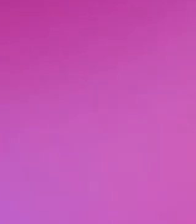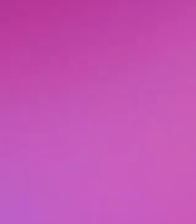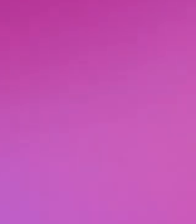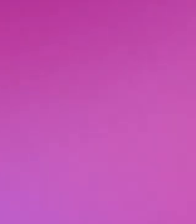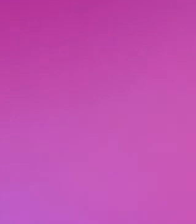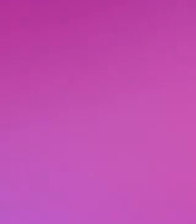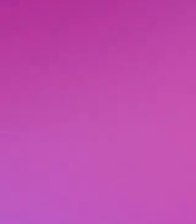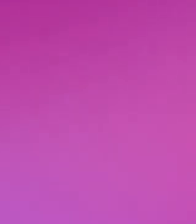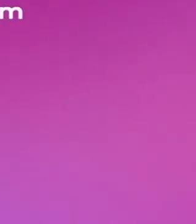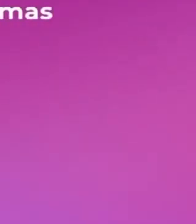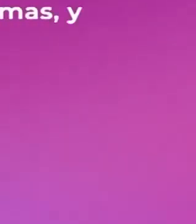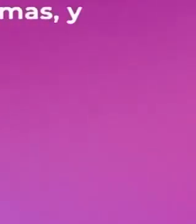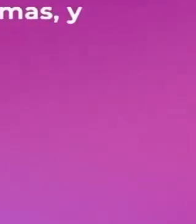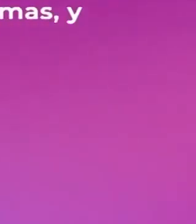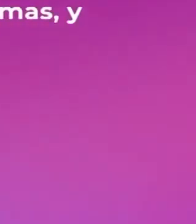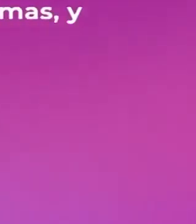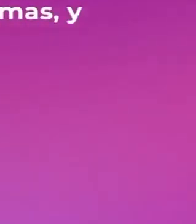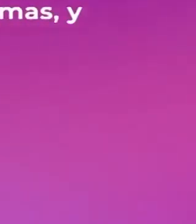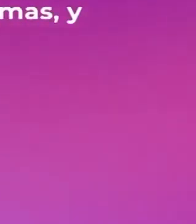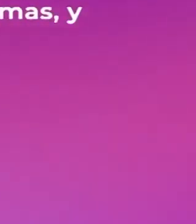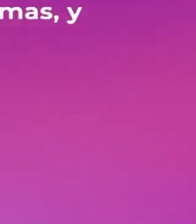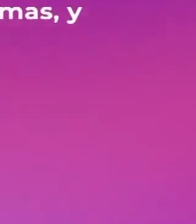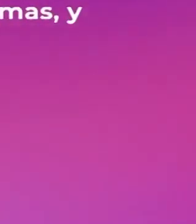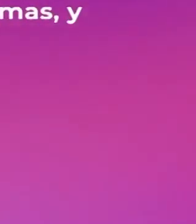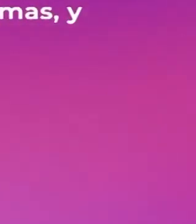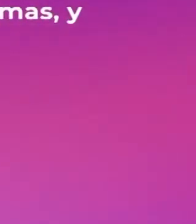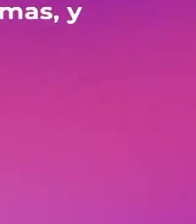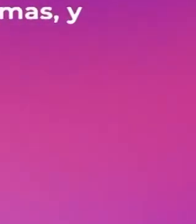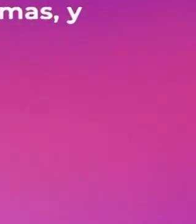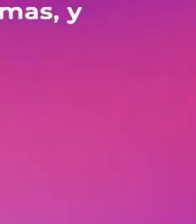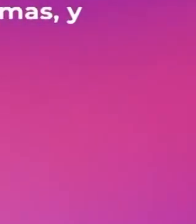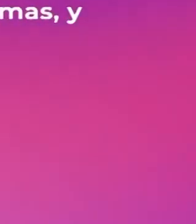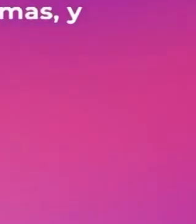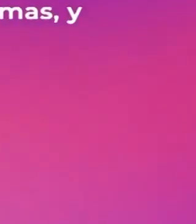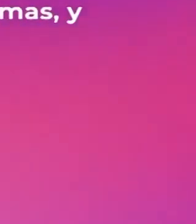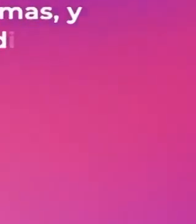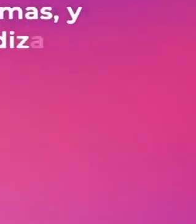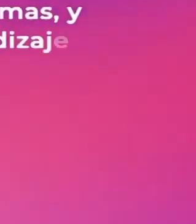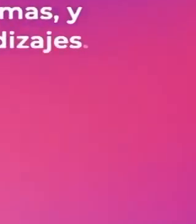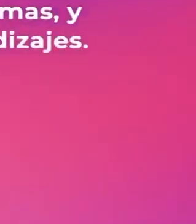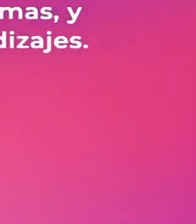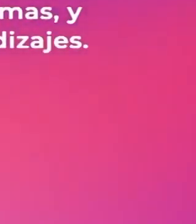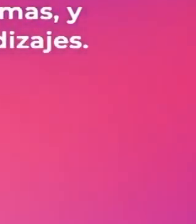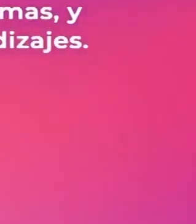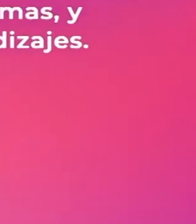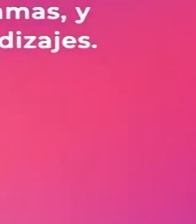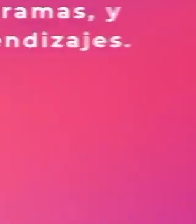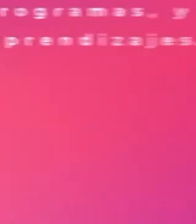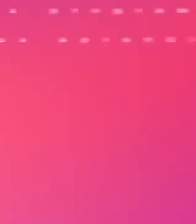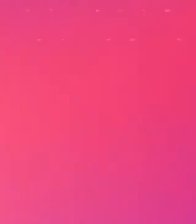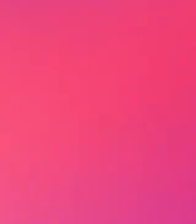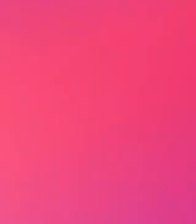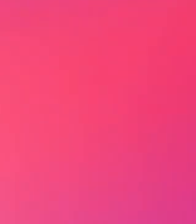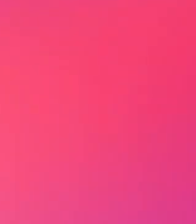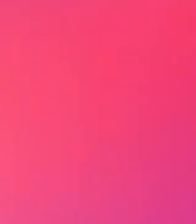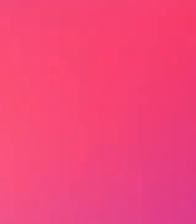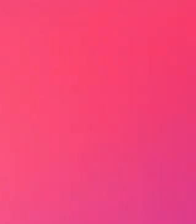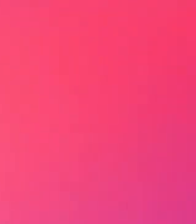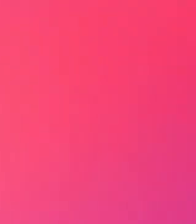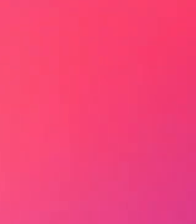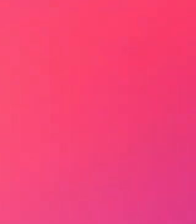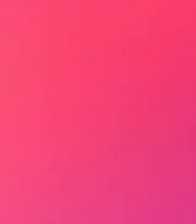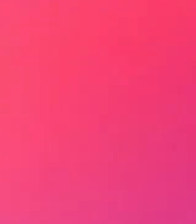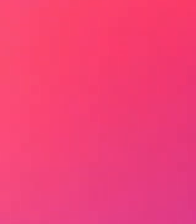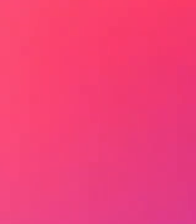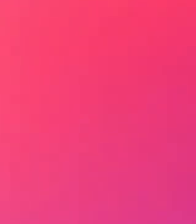aprendeencasa.cep.gov.mx, en donde podrás ver nuevamente los videos de los programas y además encontrarás actividades para fortalecer tus